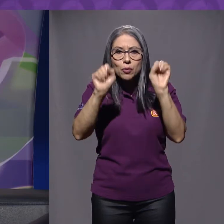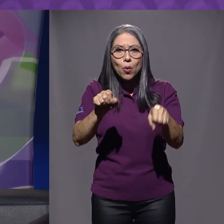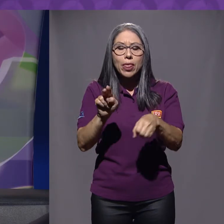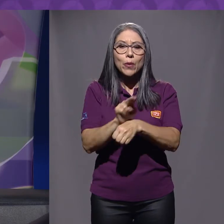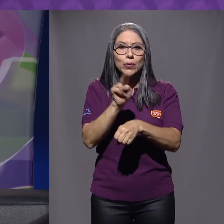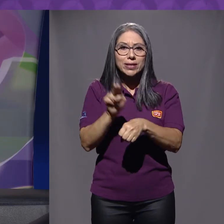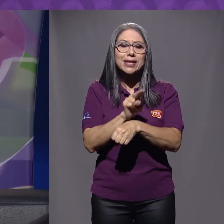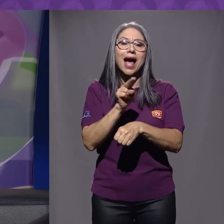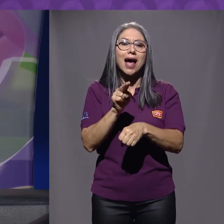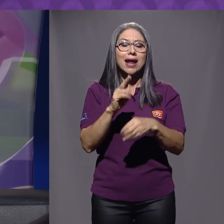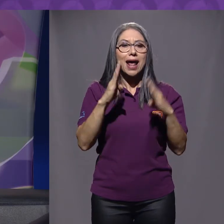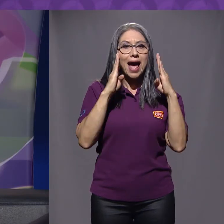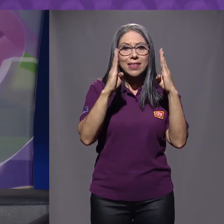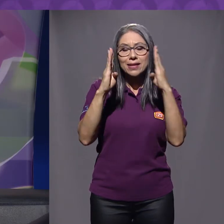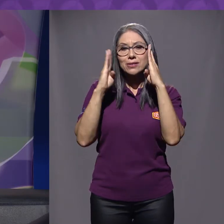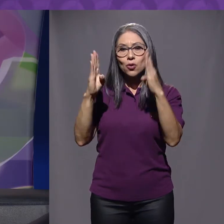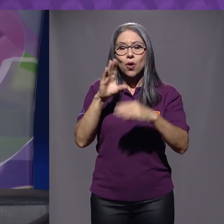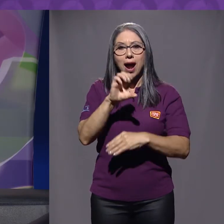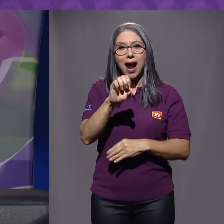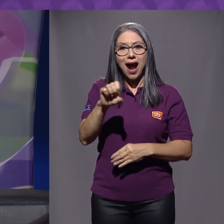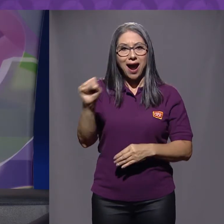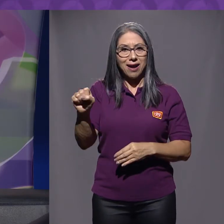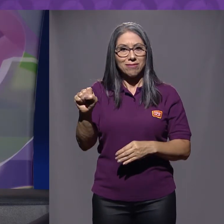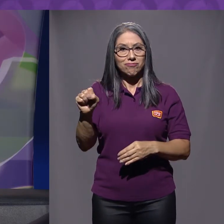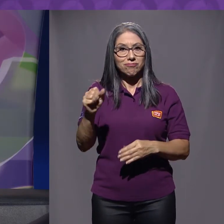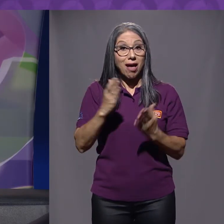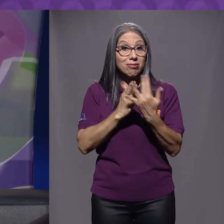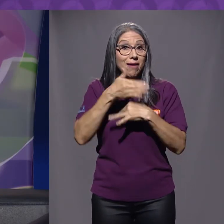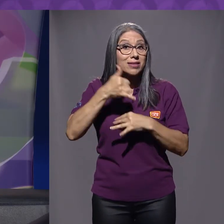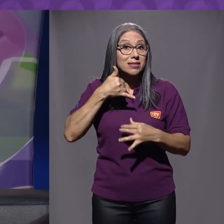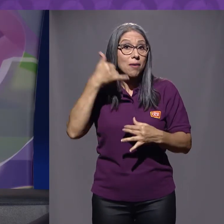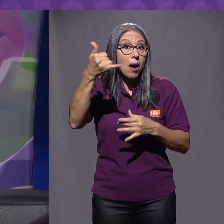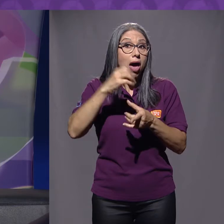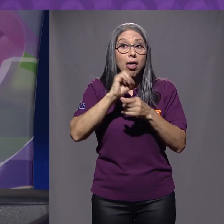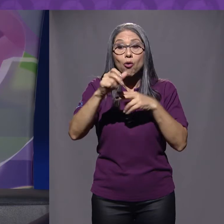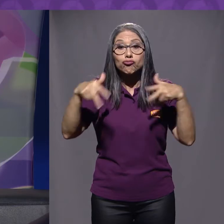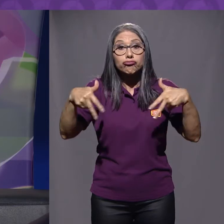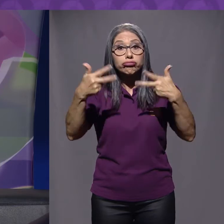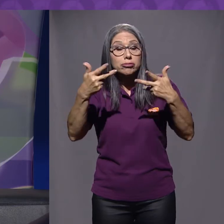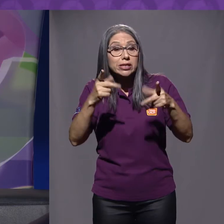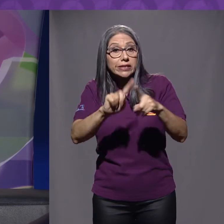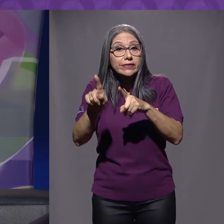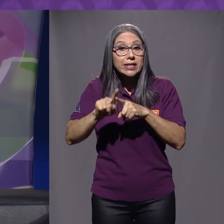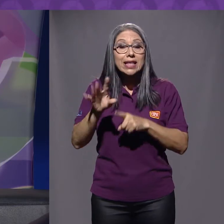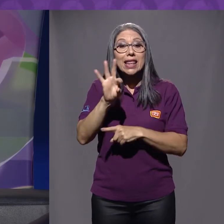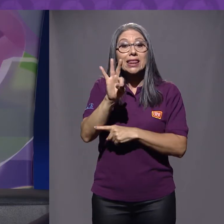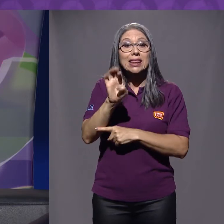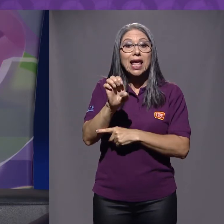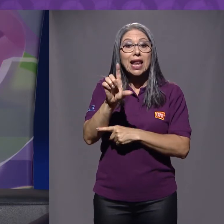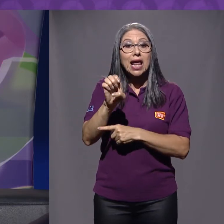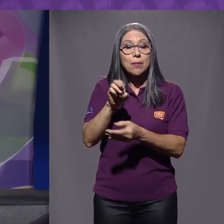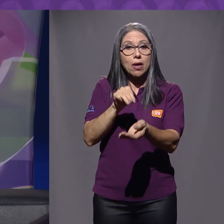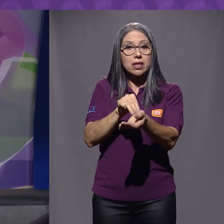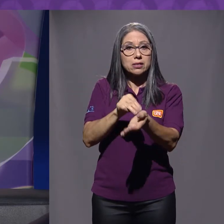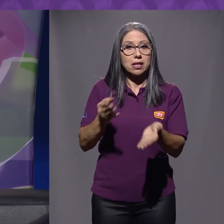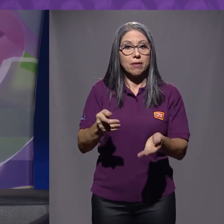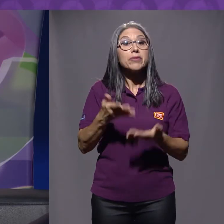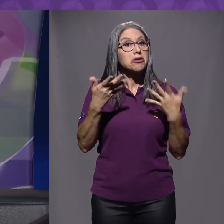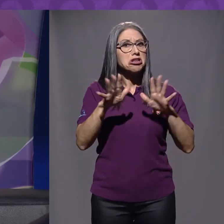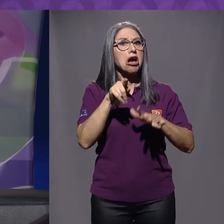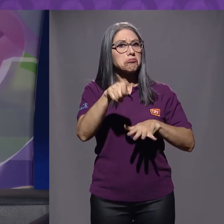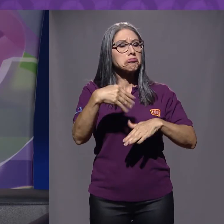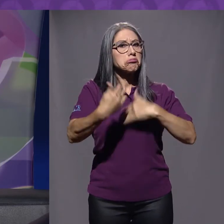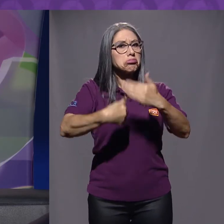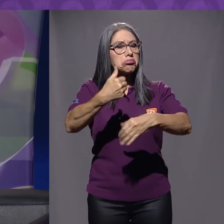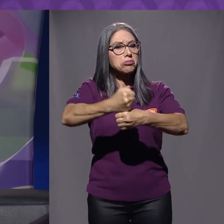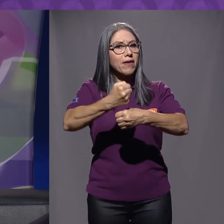incorporar en el esquema de atención de la caja, y que, bueno, ellos ya han venido trabajando también. Igualmente, hay los